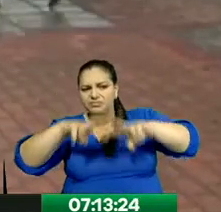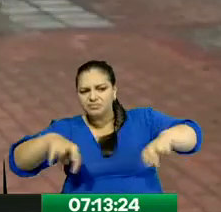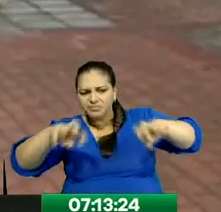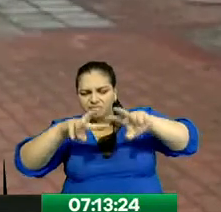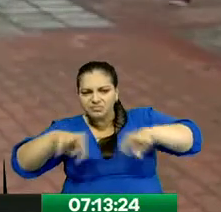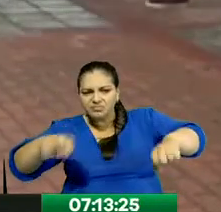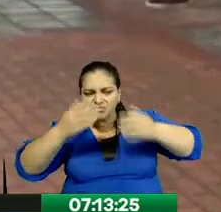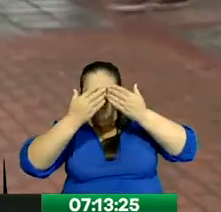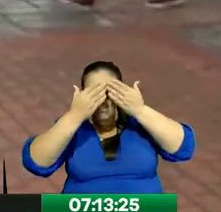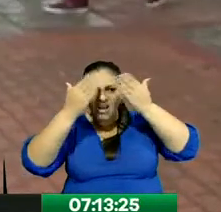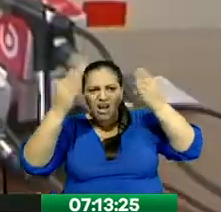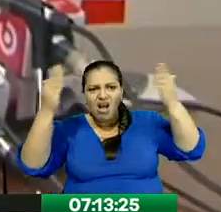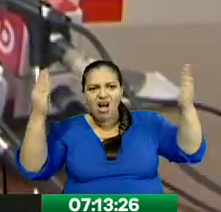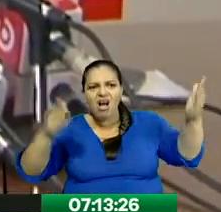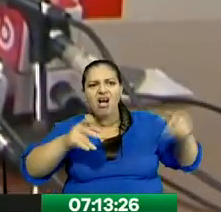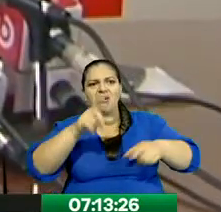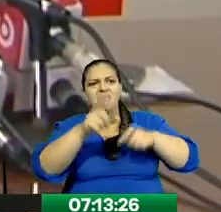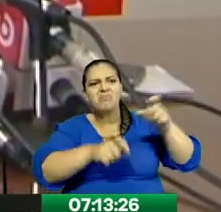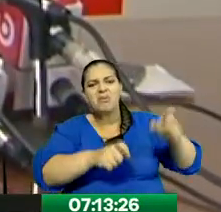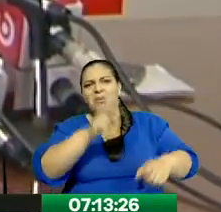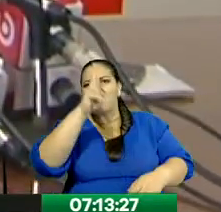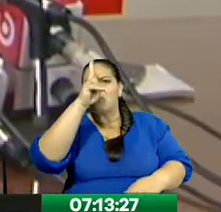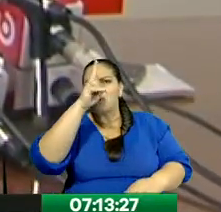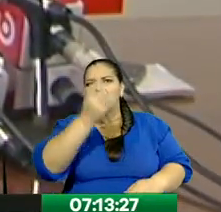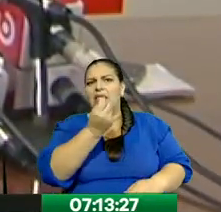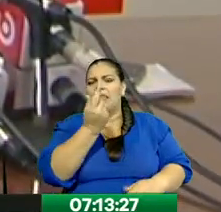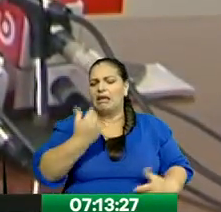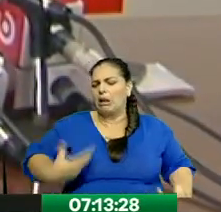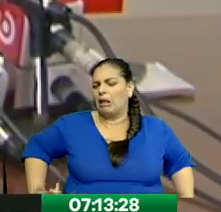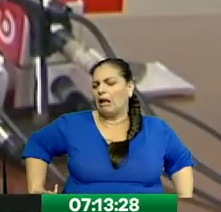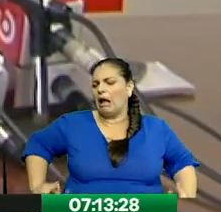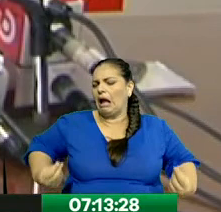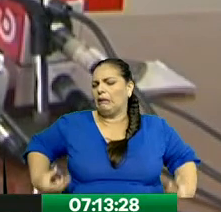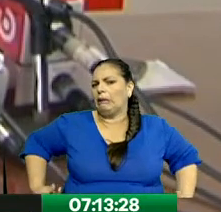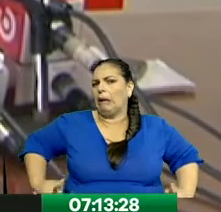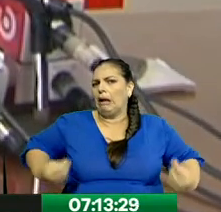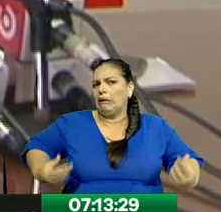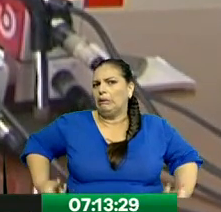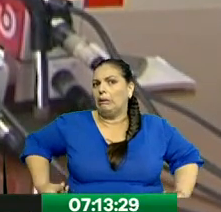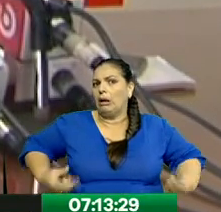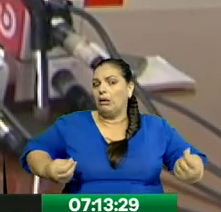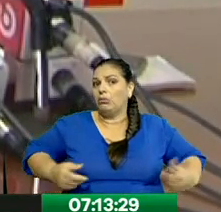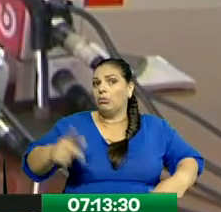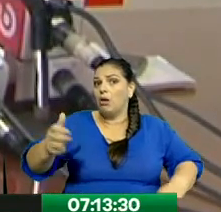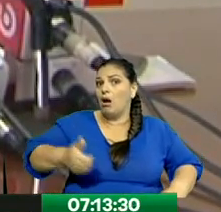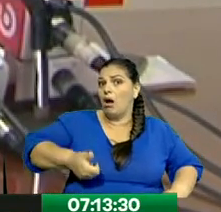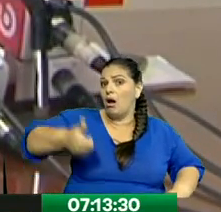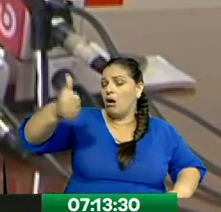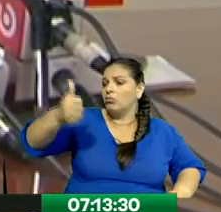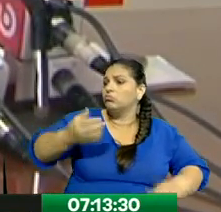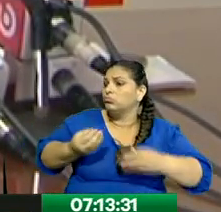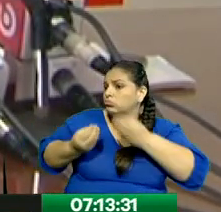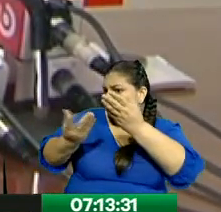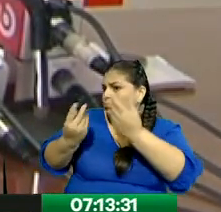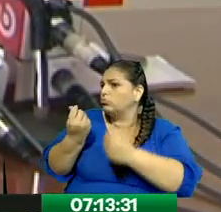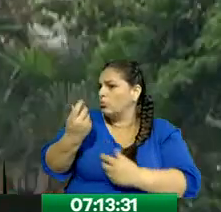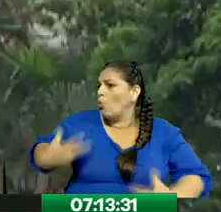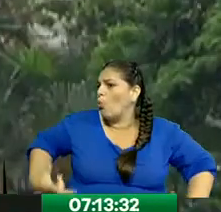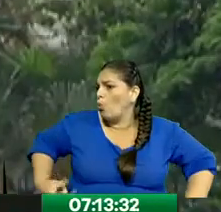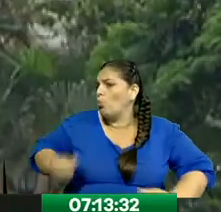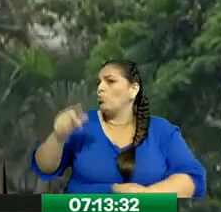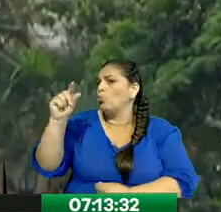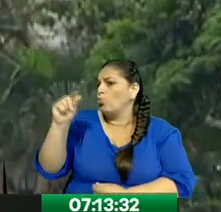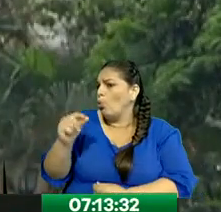universidad más grande del país terminó detectando irregularidades en por lo menos 33 contratos y cuyo monto de gastos